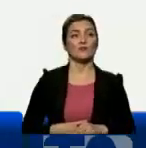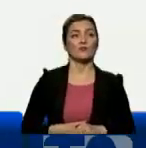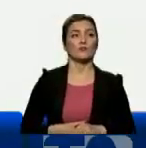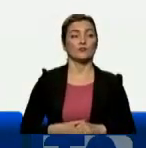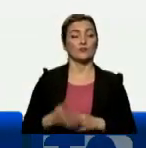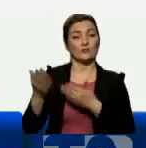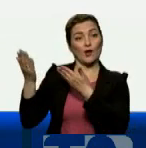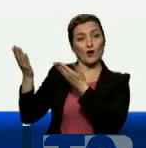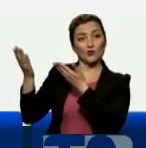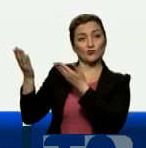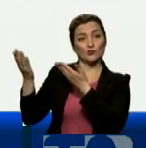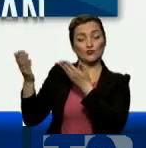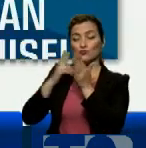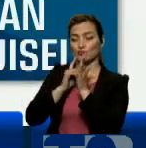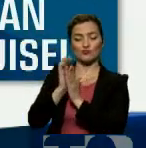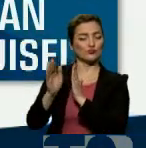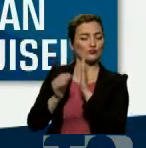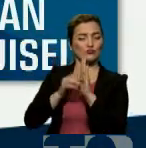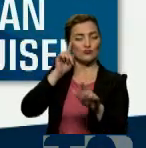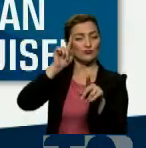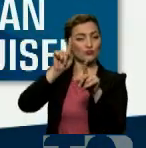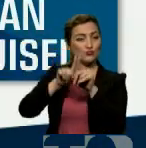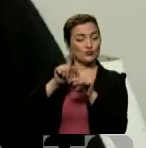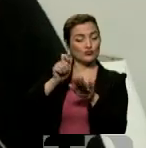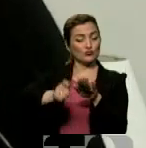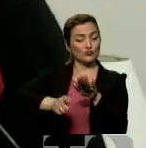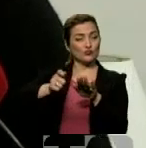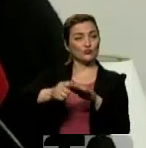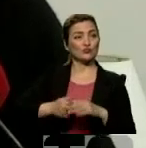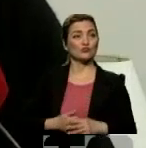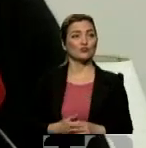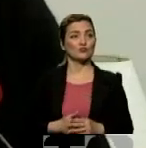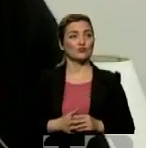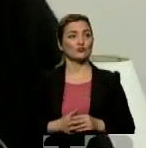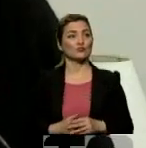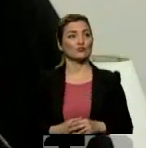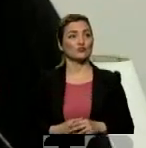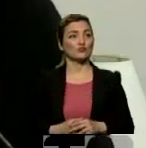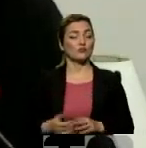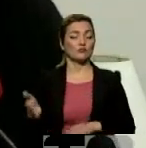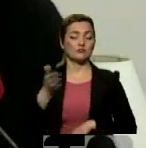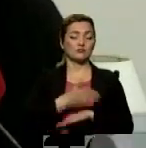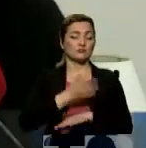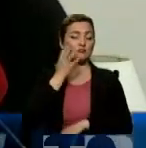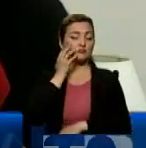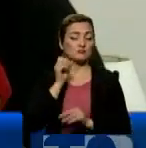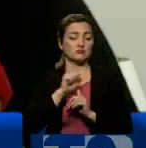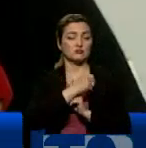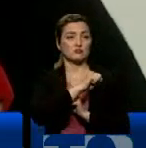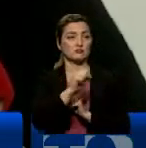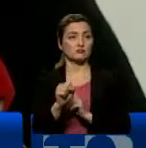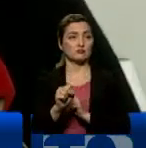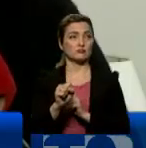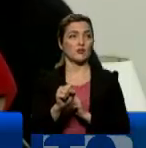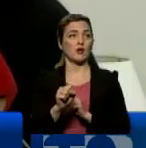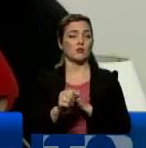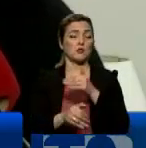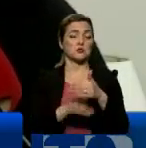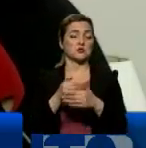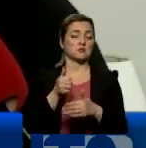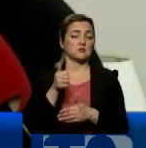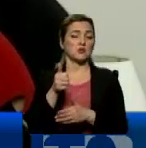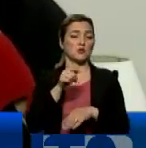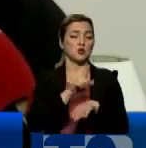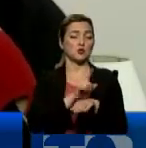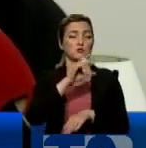Iván León, Marco Rodríguez e Iván Saquicela. Ya tuvimos la experiencia de esta situación en el mismo proceso